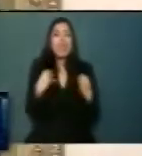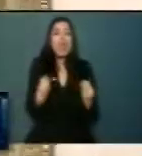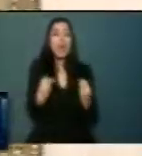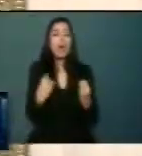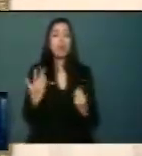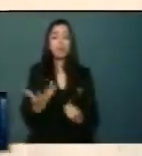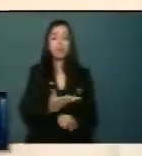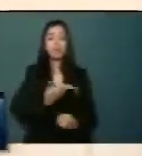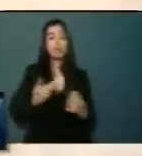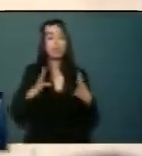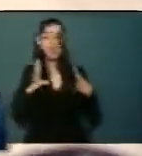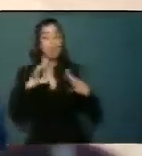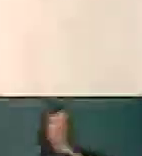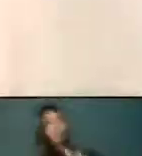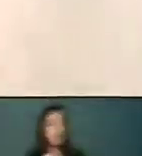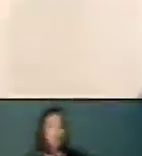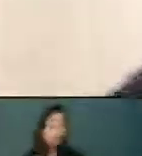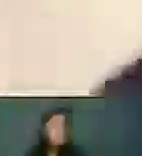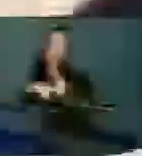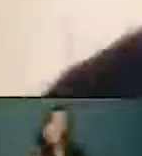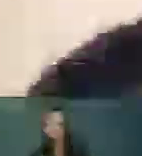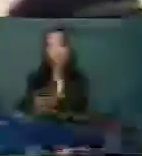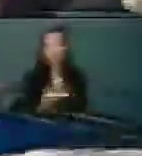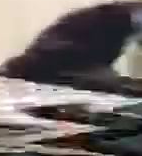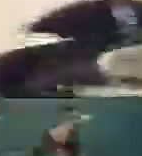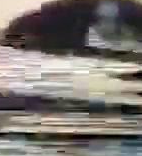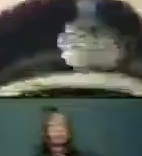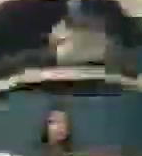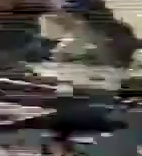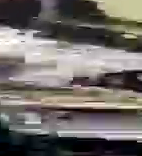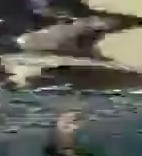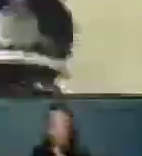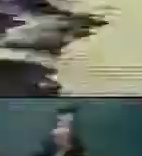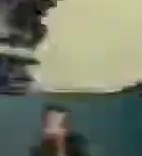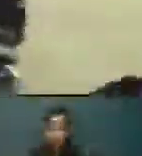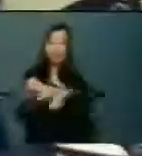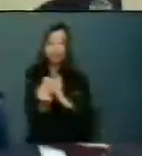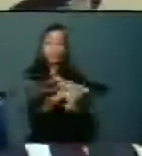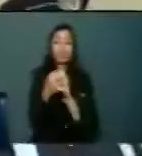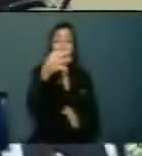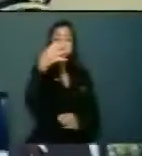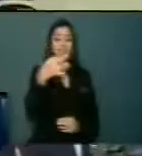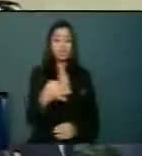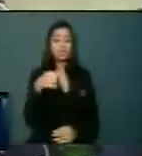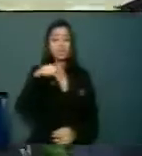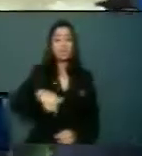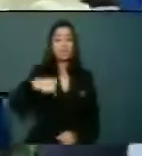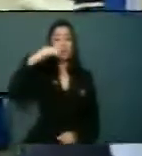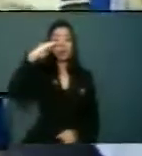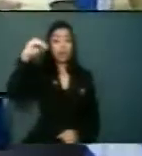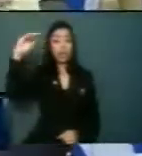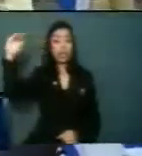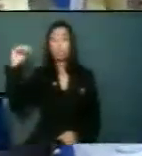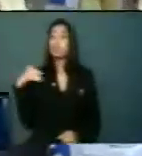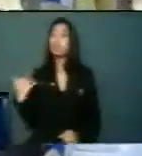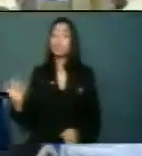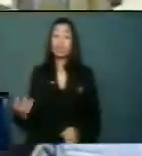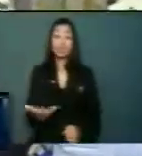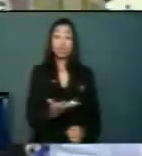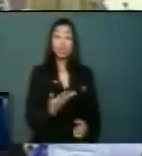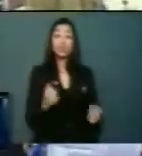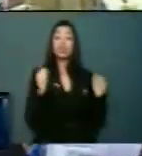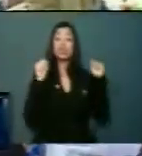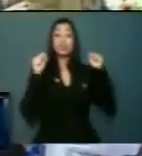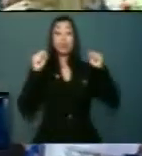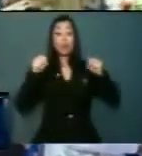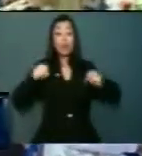familia, de nuestra comunidad y, por supuesto, esencialmente de nuestro país. Es la oportunidad de